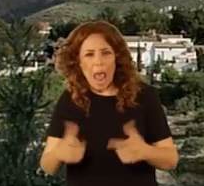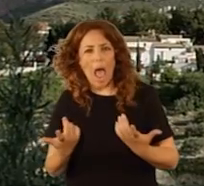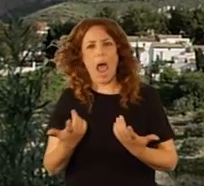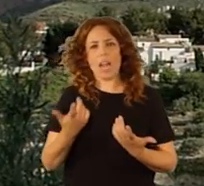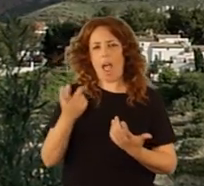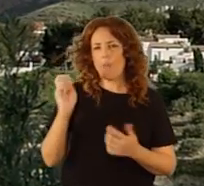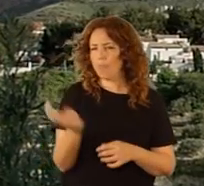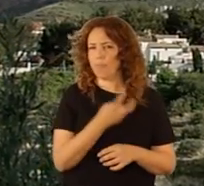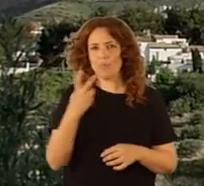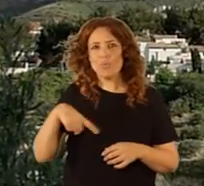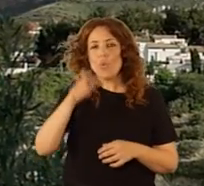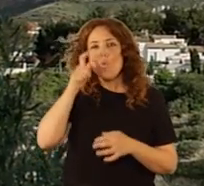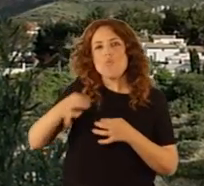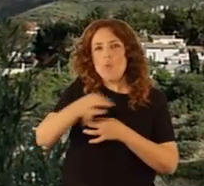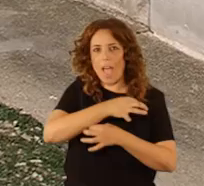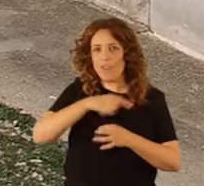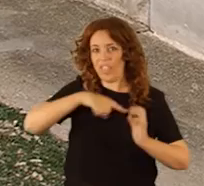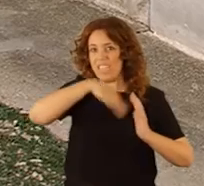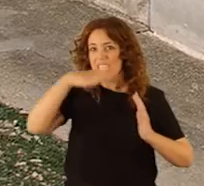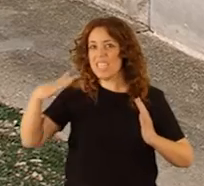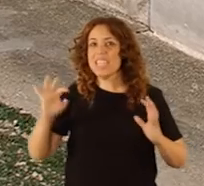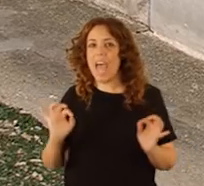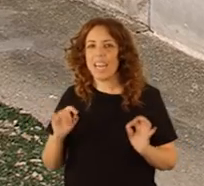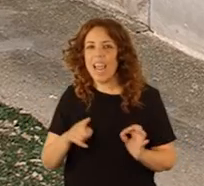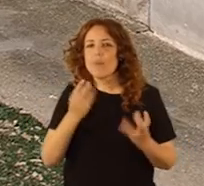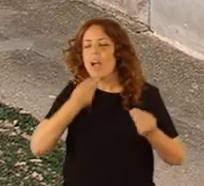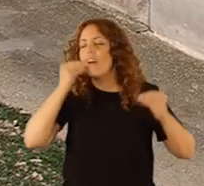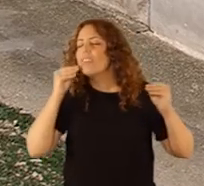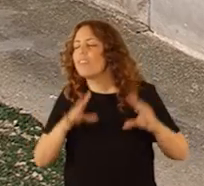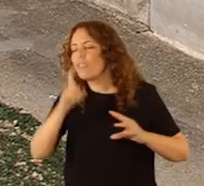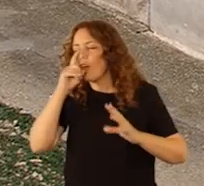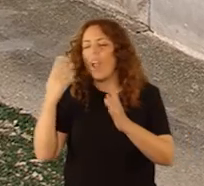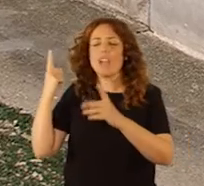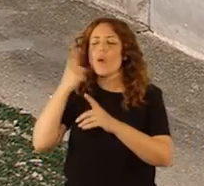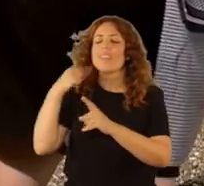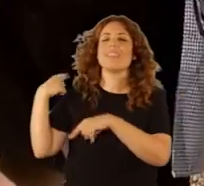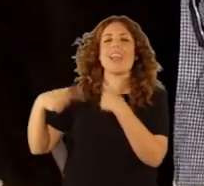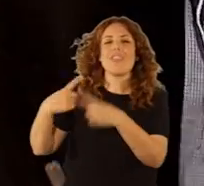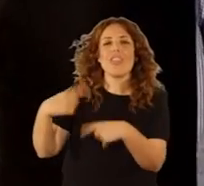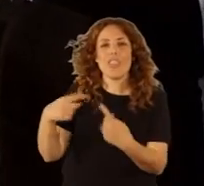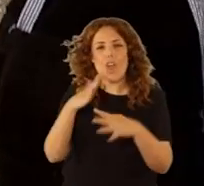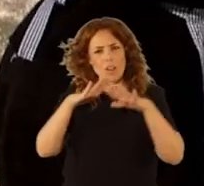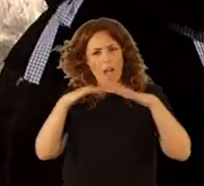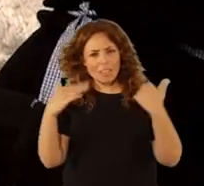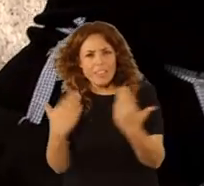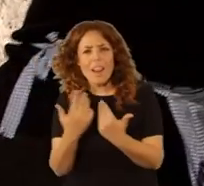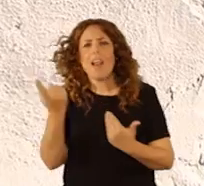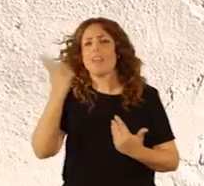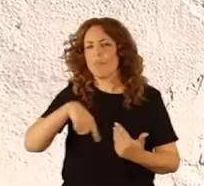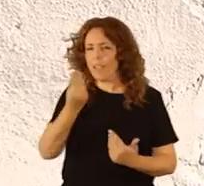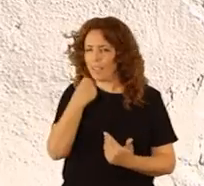albanchez enclavados en el corazón de la Sierra cargados de historia y de antiguas tradiciones artesanales y